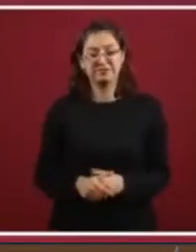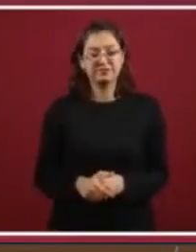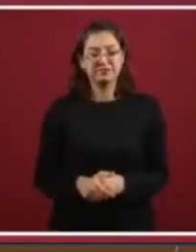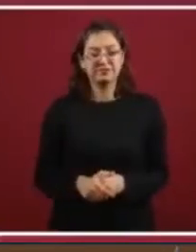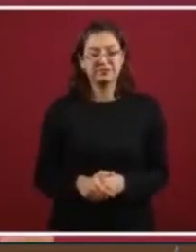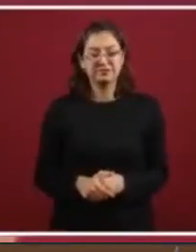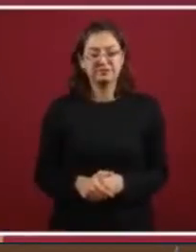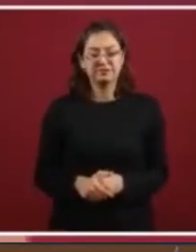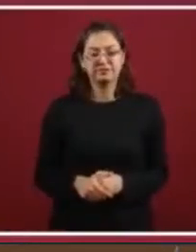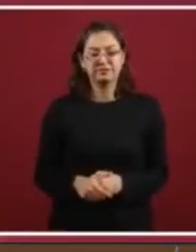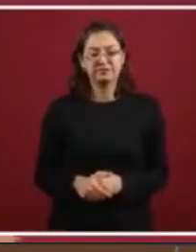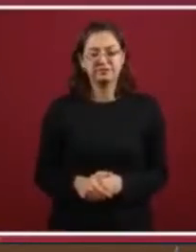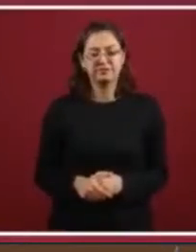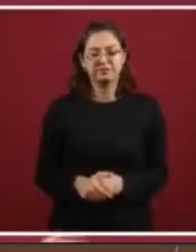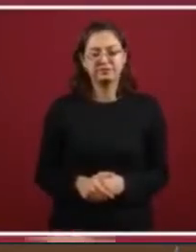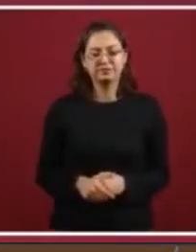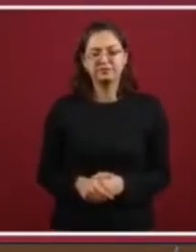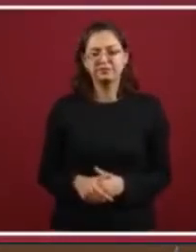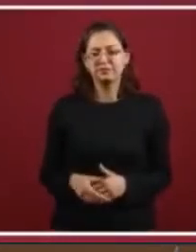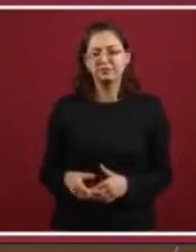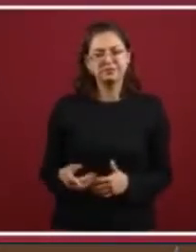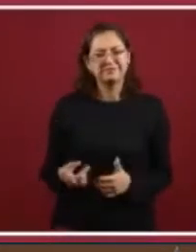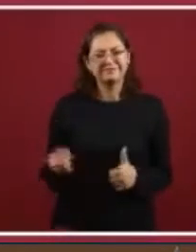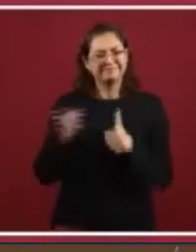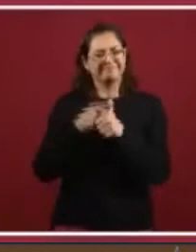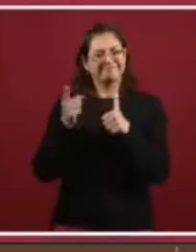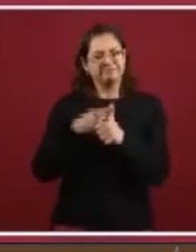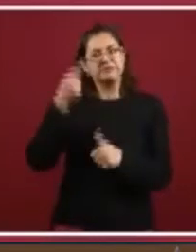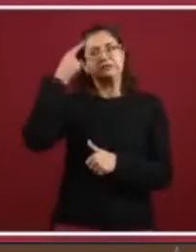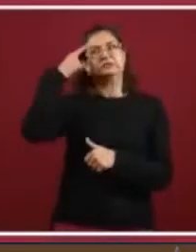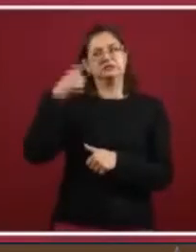que piensen en la gente